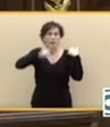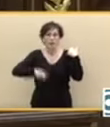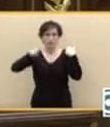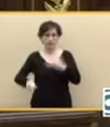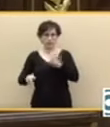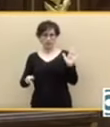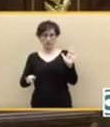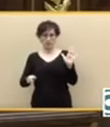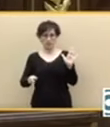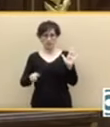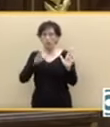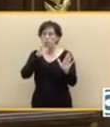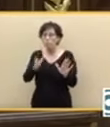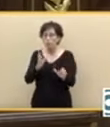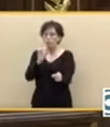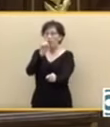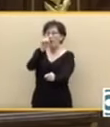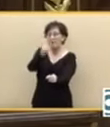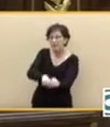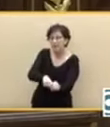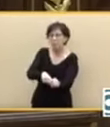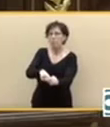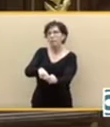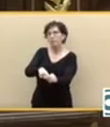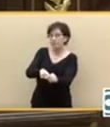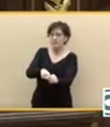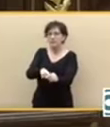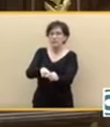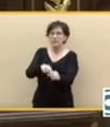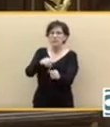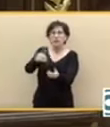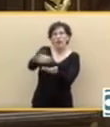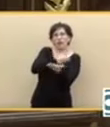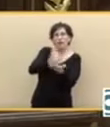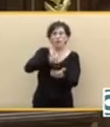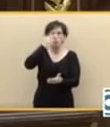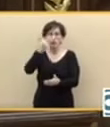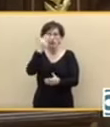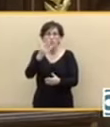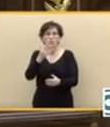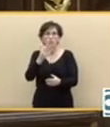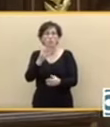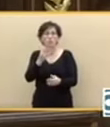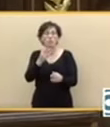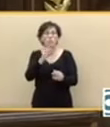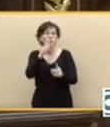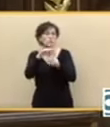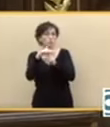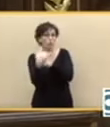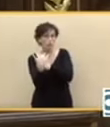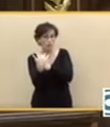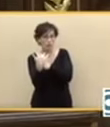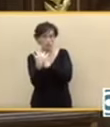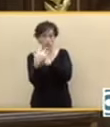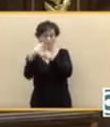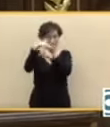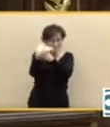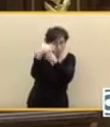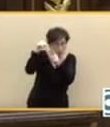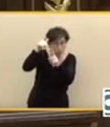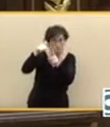a título lucrativo por unos hechos, recuérdelo bien, señor Ábalos, acontecidos en dos